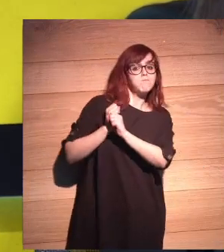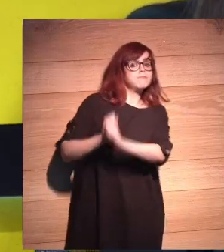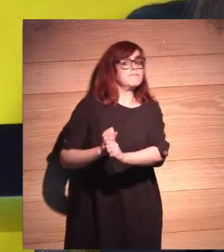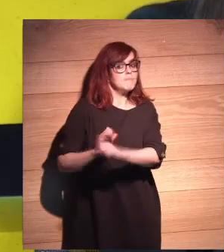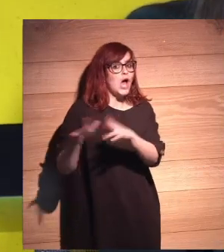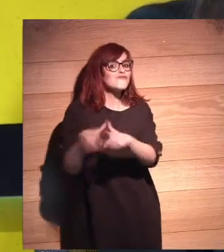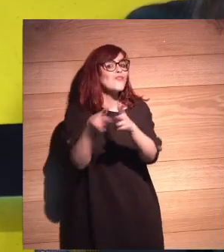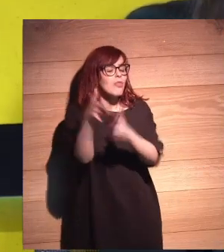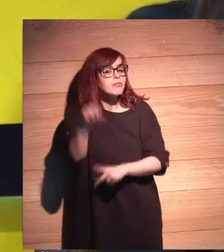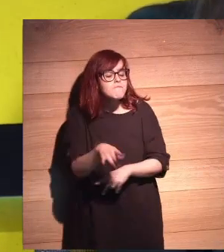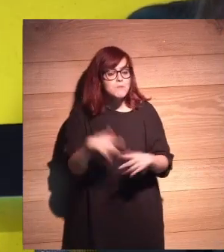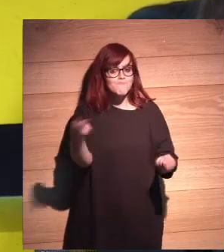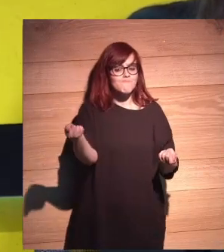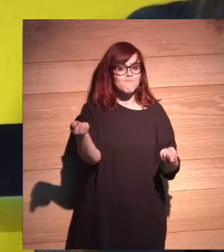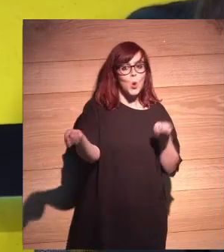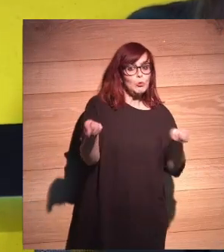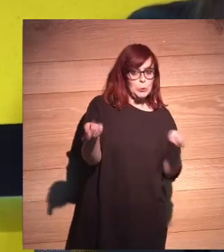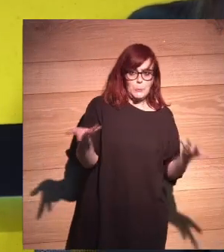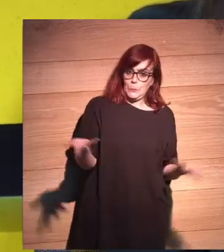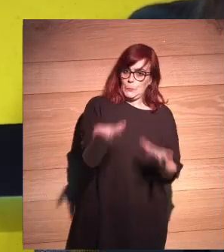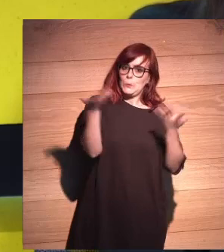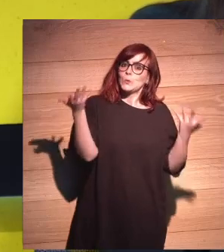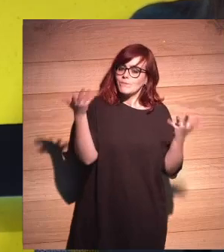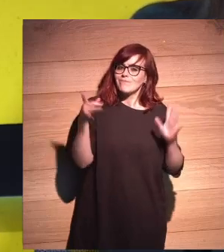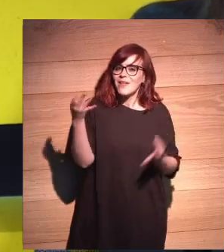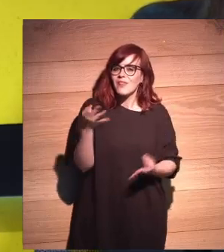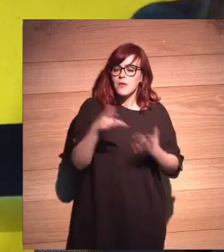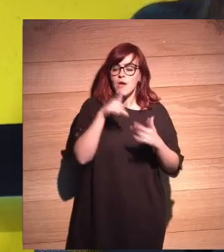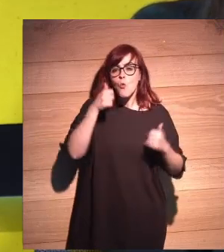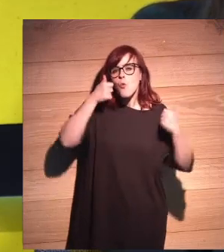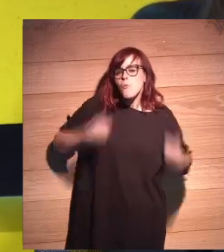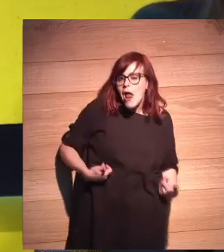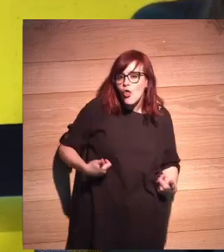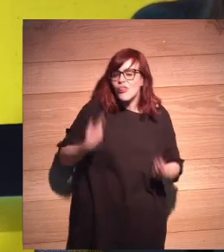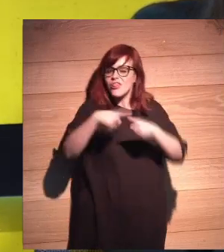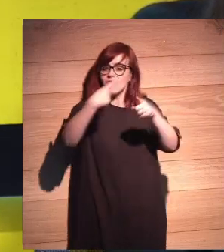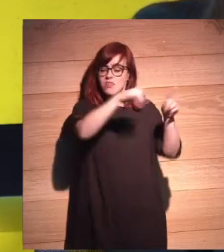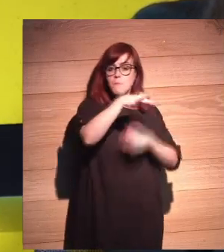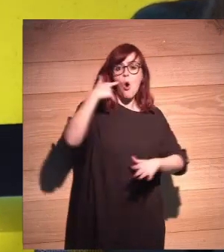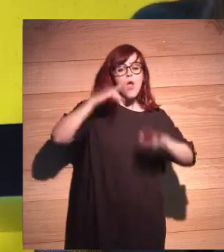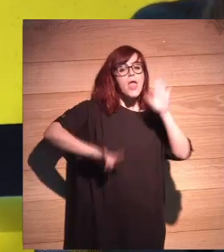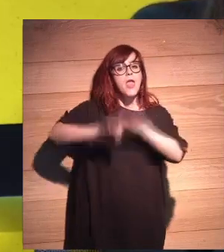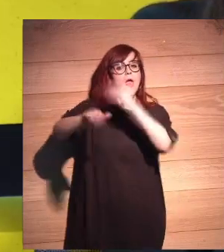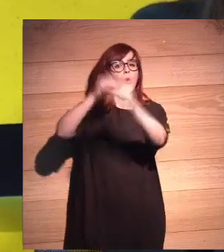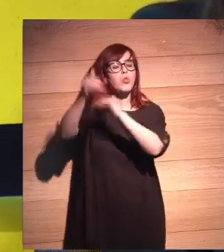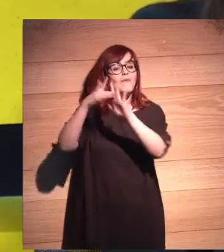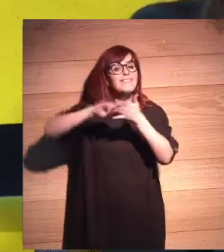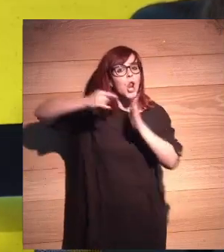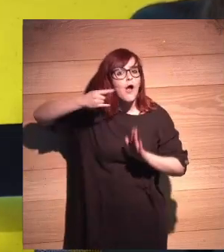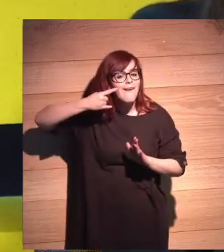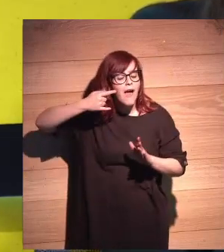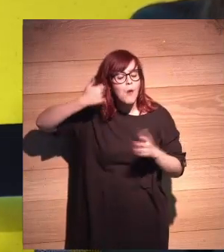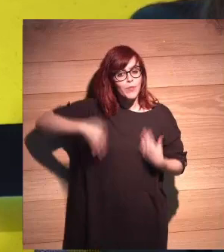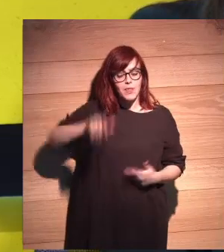también socialmente, ¿no? Como humanidad. Va a haber distintas humanidades en esta evolución tecnológica.